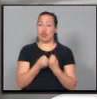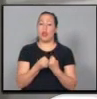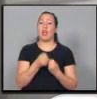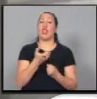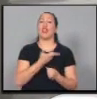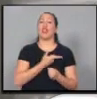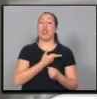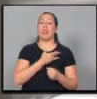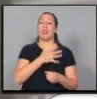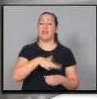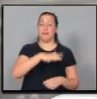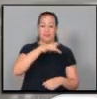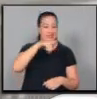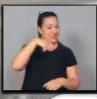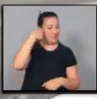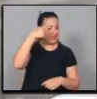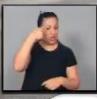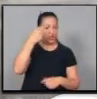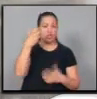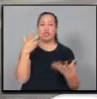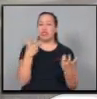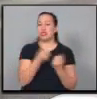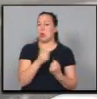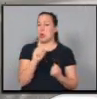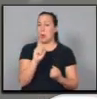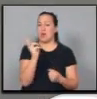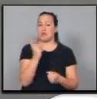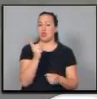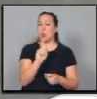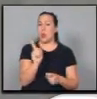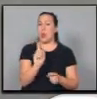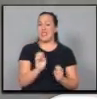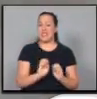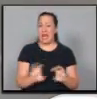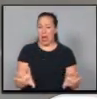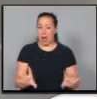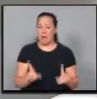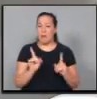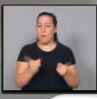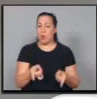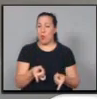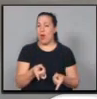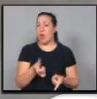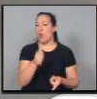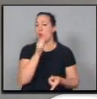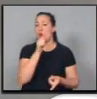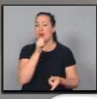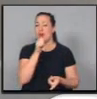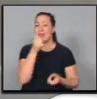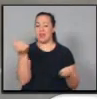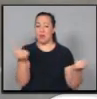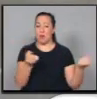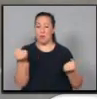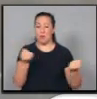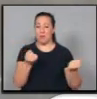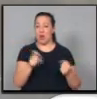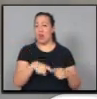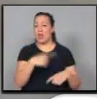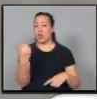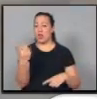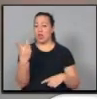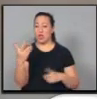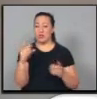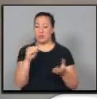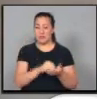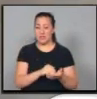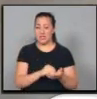en San Isidro. Un choque que no es mortal, que no es grave, pero de todas maneras, alcoholizado, aquel joven que estaba al volante, iba con otros 2,